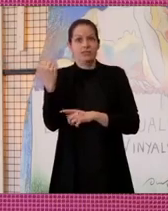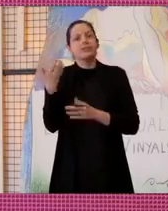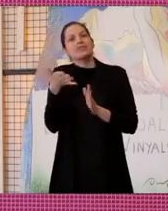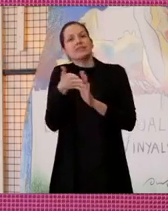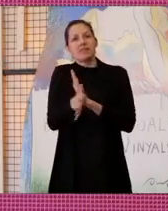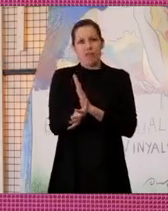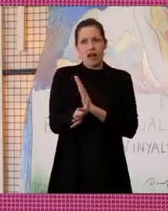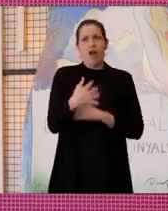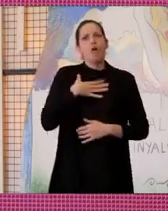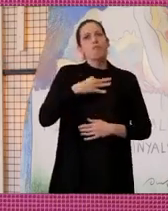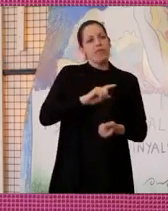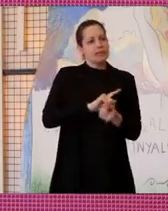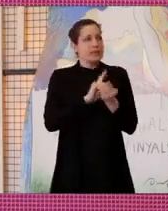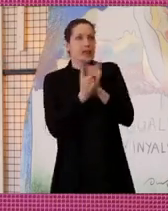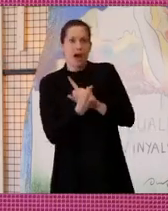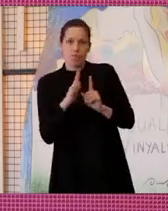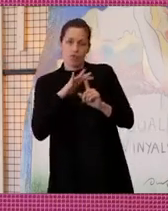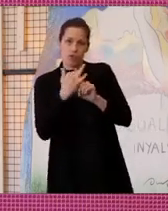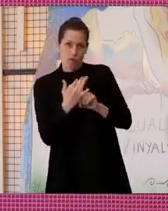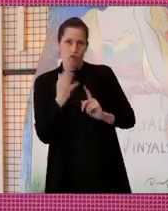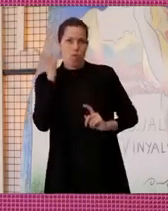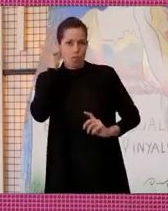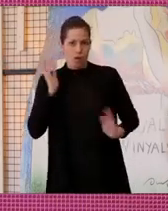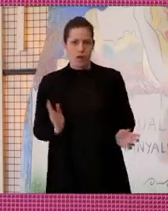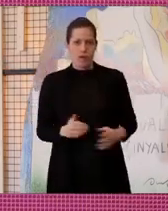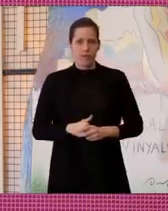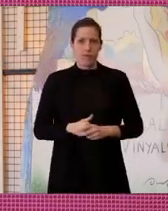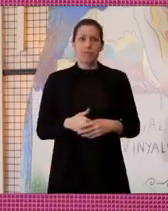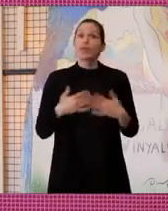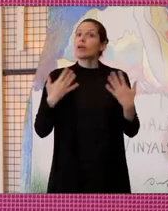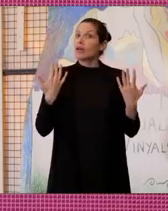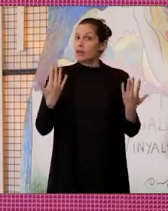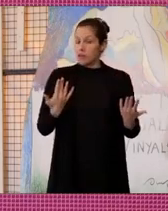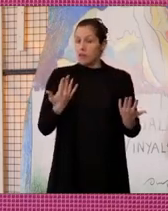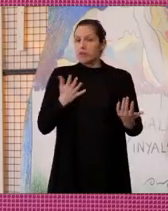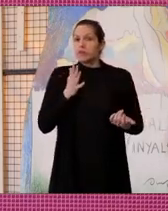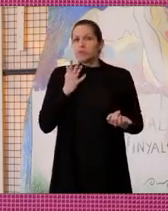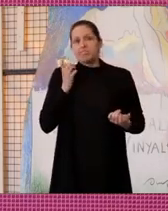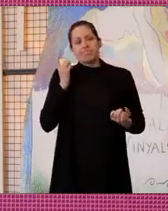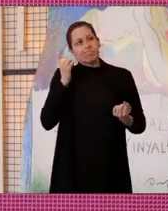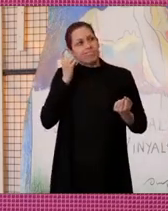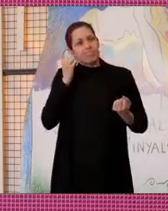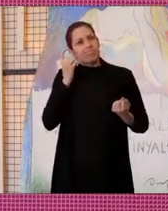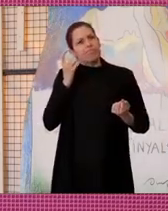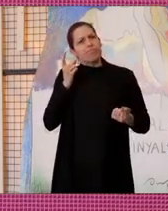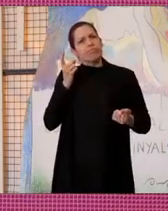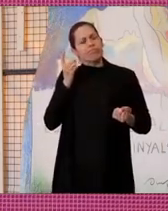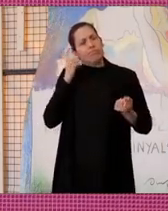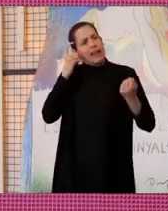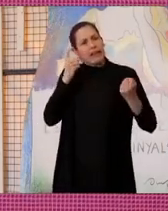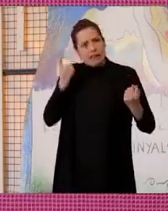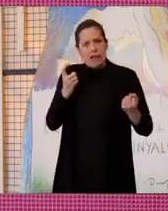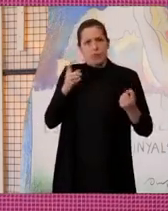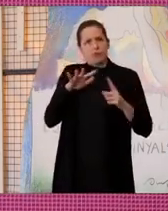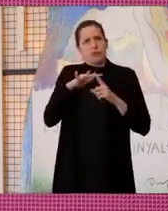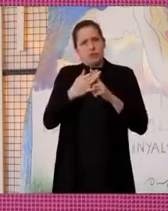luchar por tener mujeres en el poder se considera absolutamente legítimo y de hecho